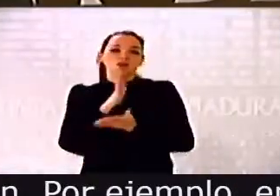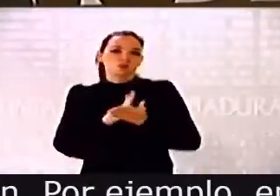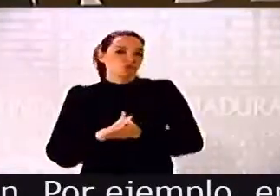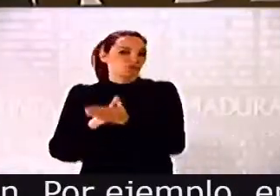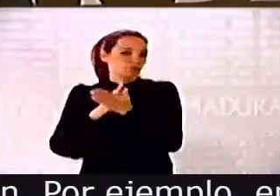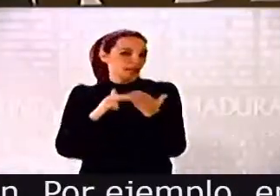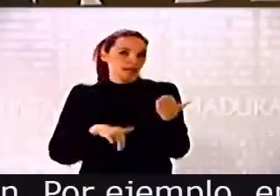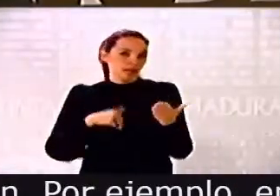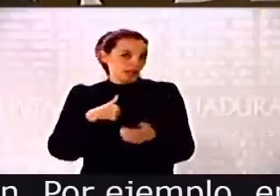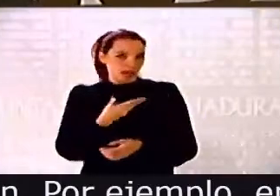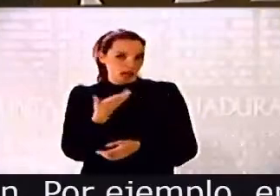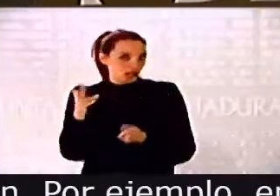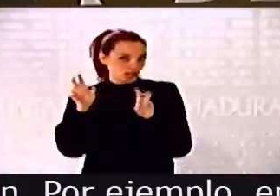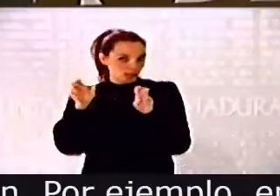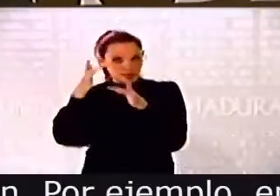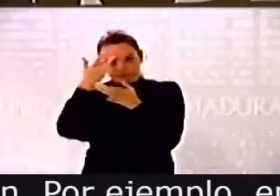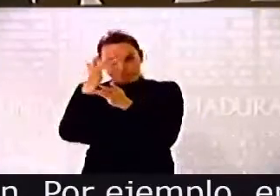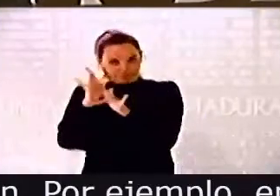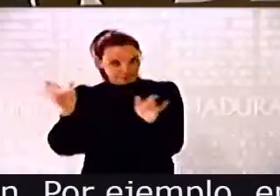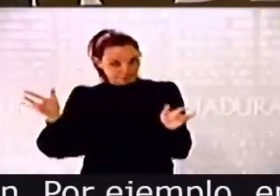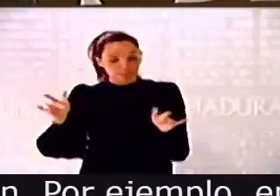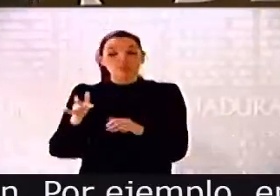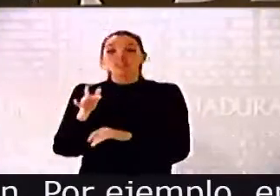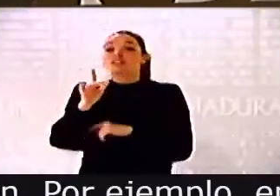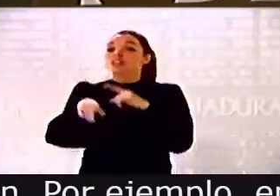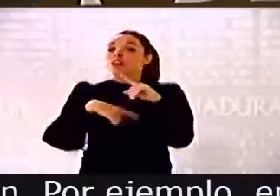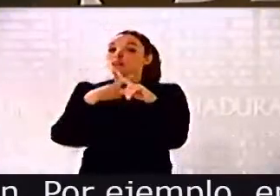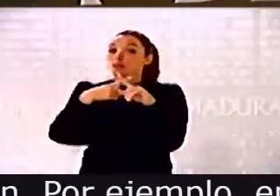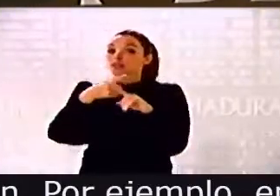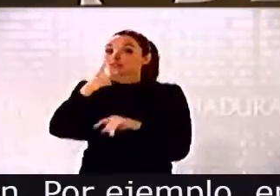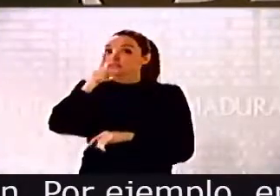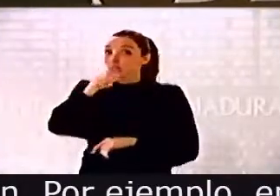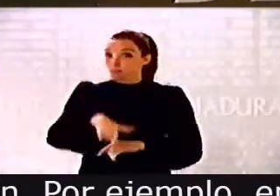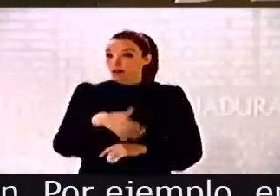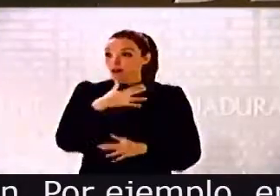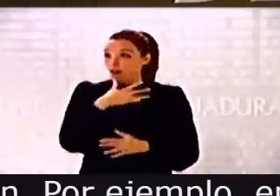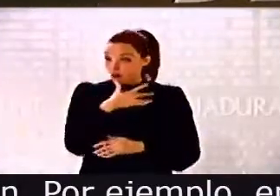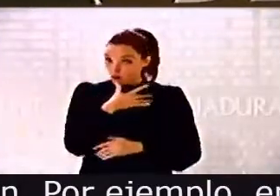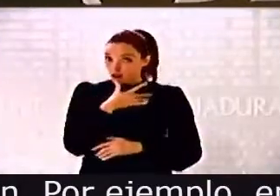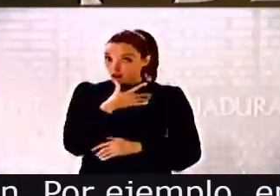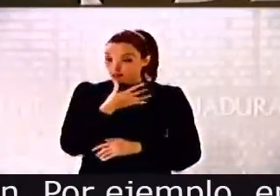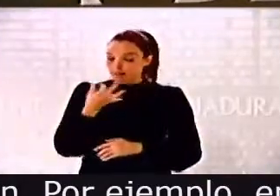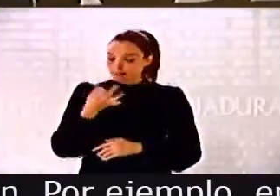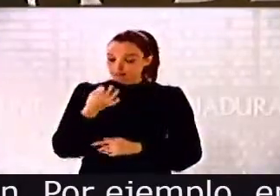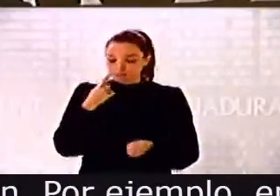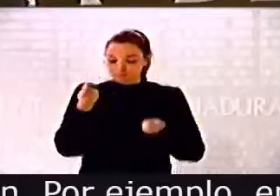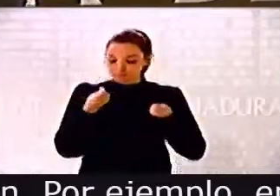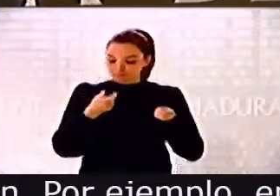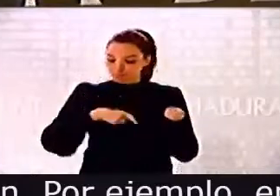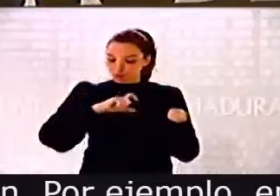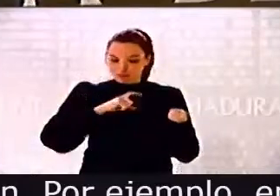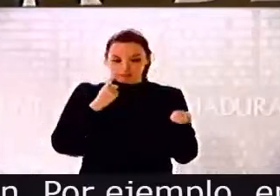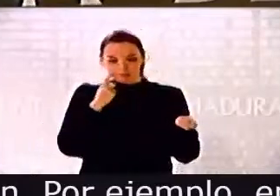en general. Y además, en este momento tenemos que hacer también controles policiales,